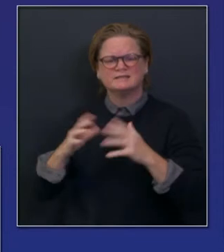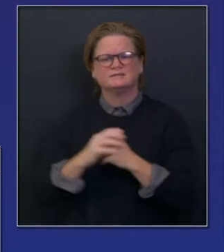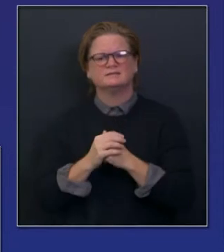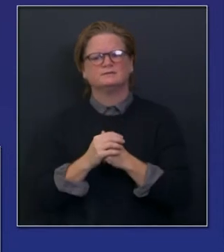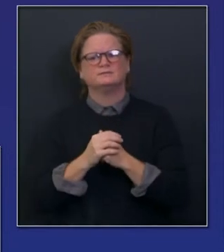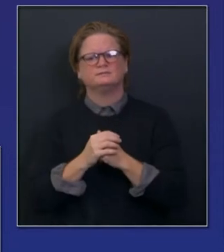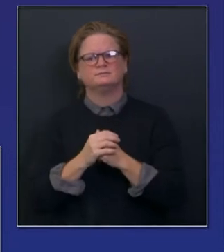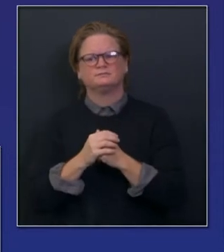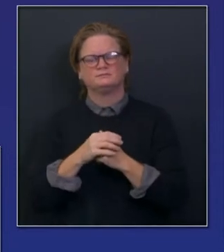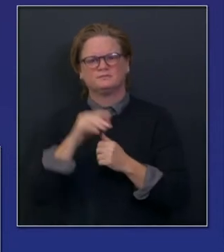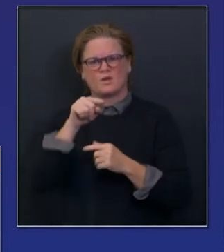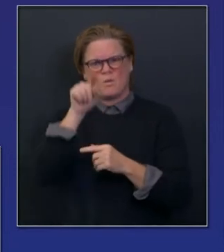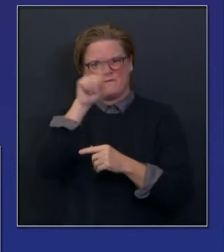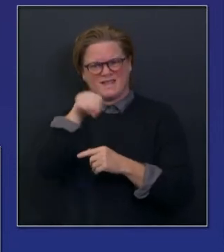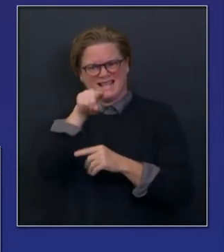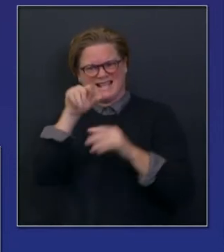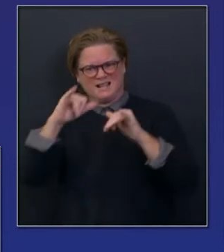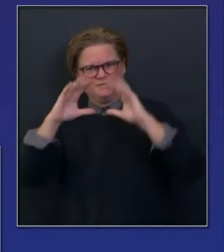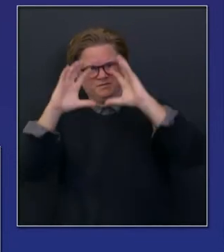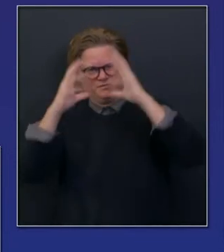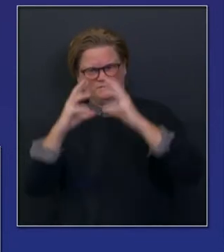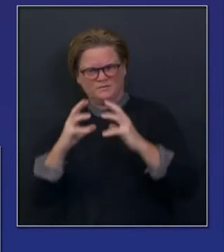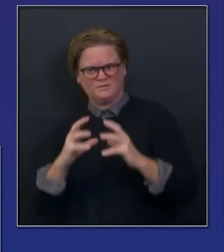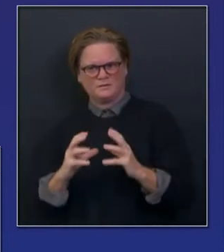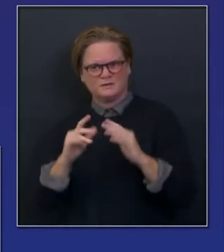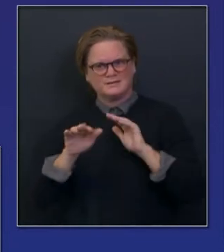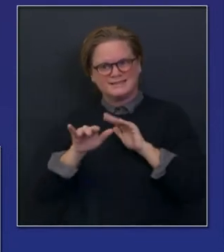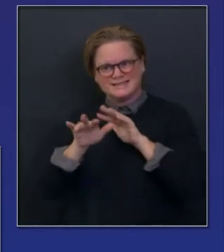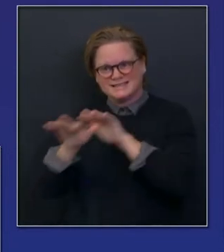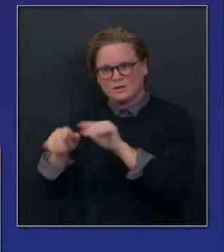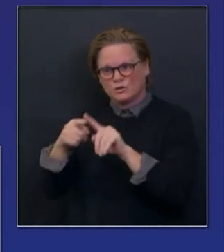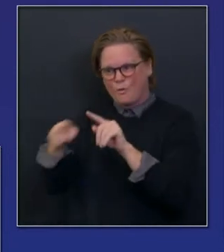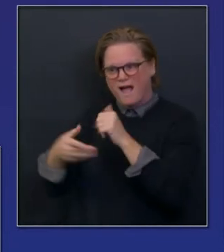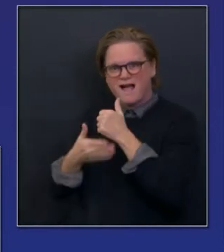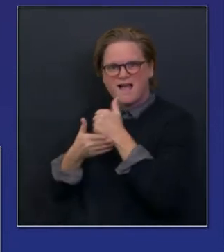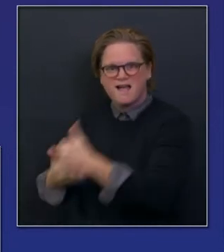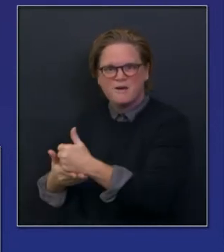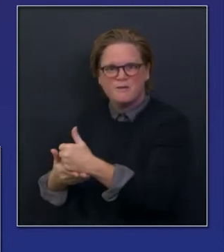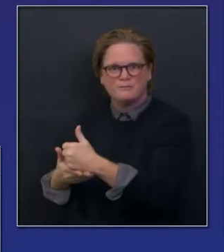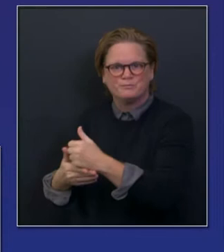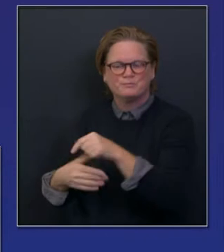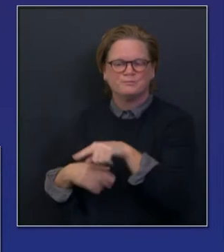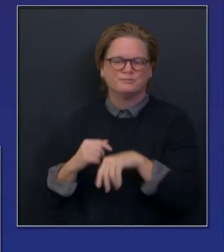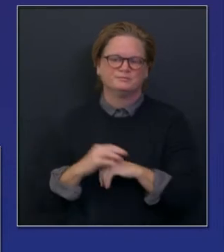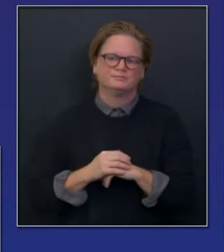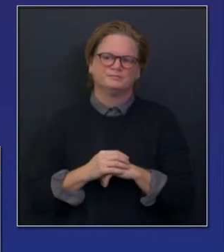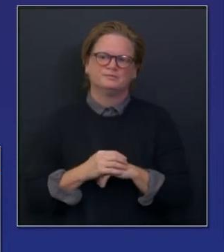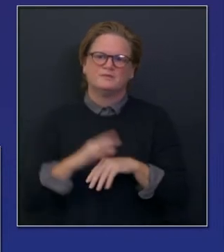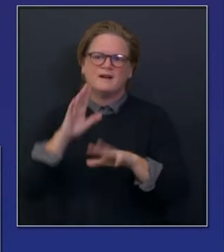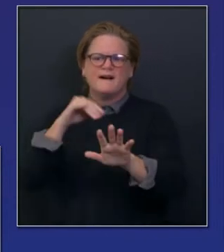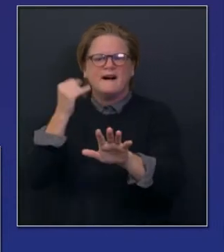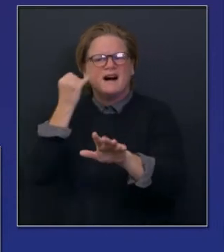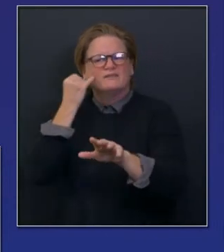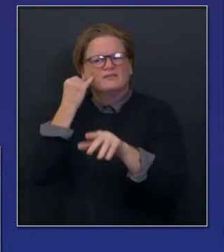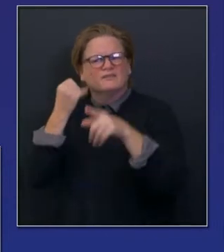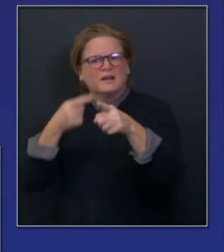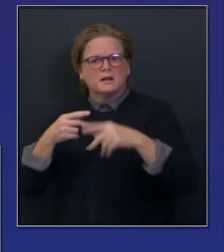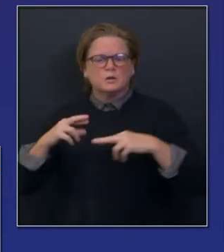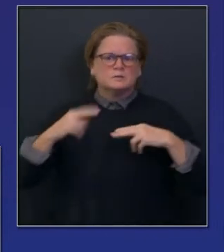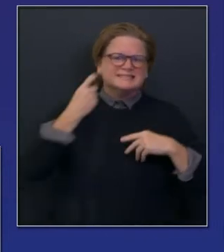pasado en condición candente o cálida, más bien, como hemos mencionado en el pasado. O